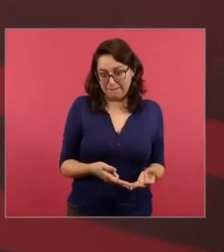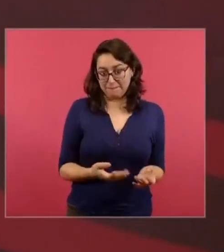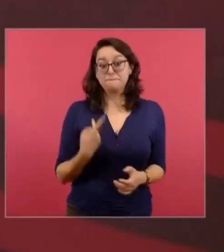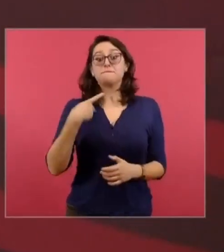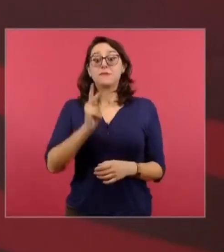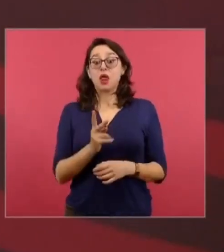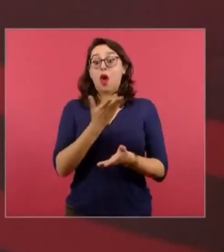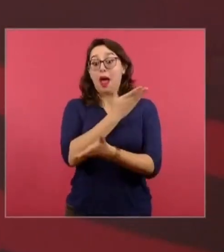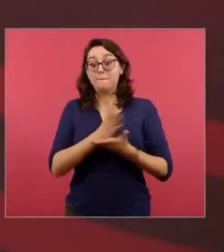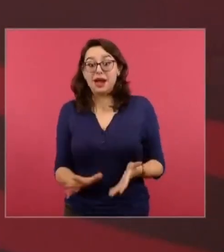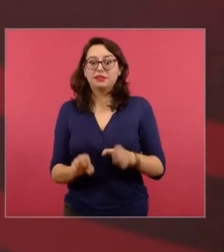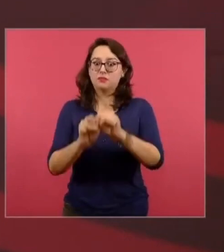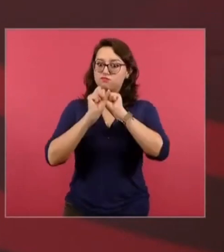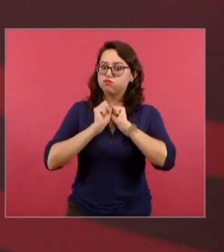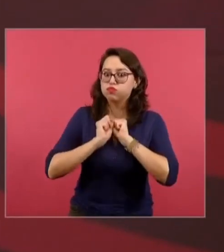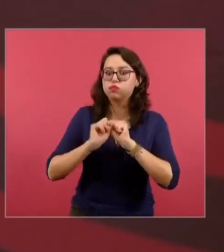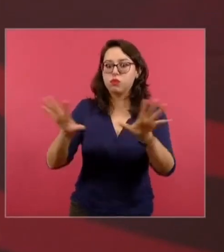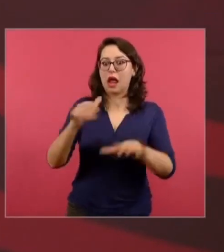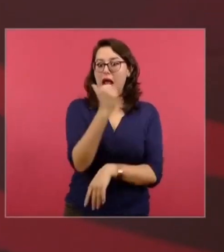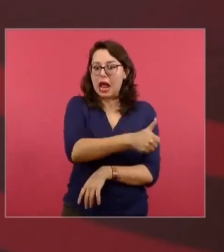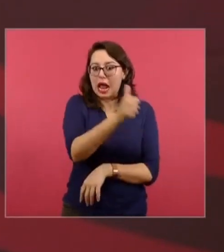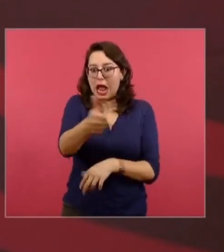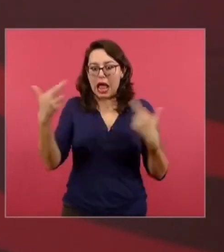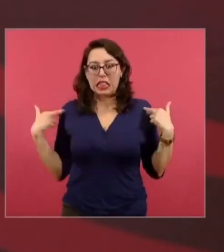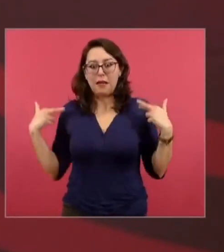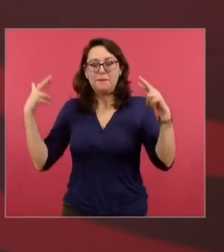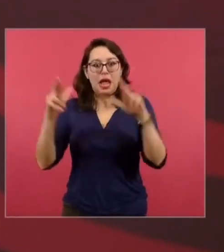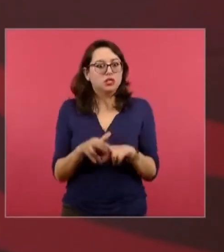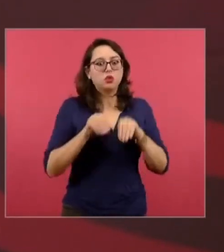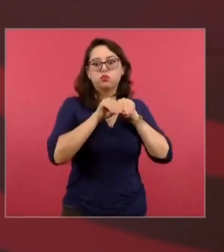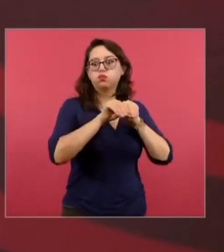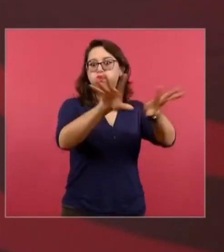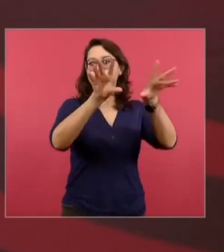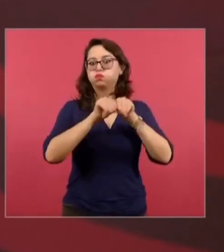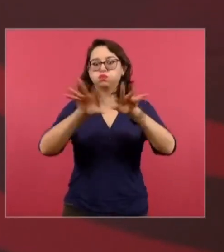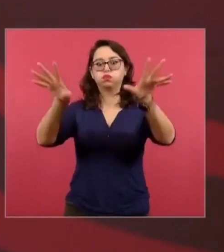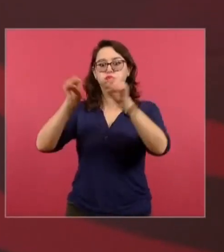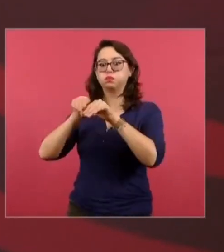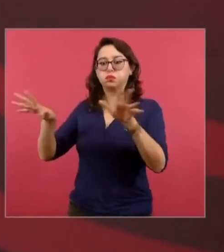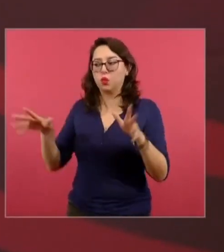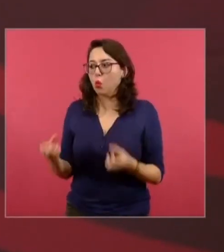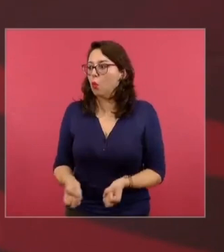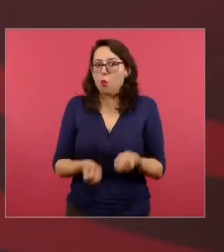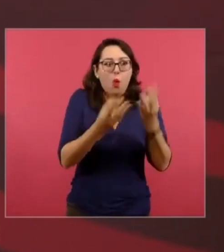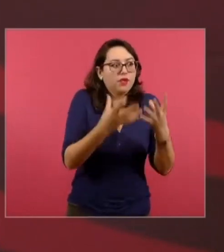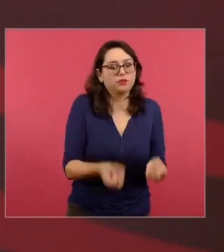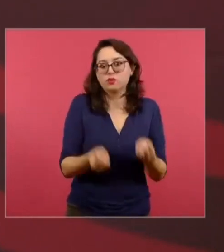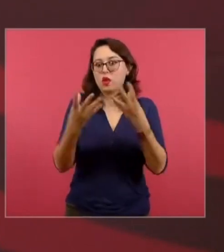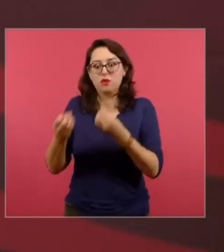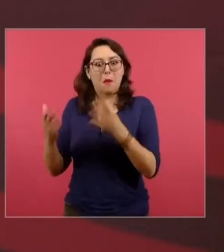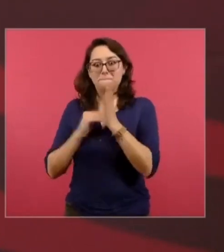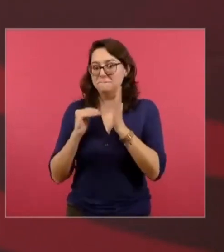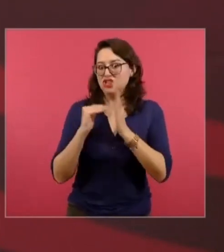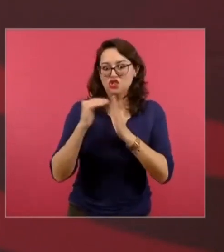viral, lo subía a sus redes sociales, sacaba fragmentos de ahí y llegó un momento en que fue imposible darle seguimiento al impacto que tenían